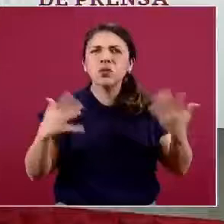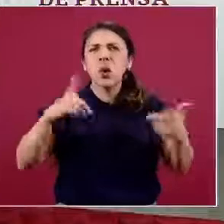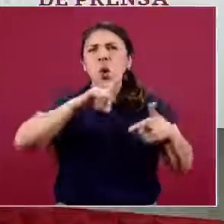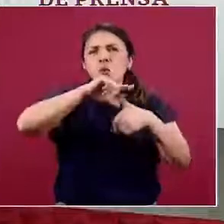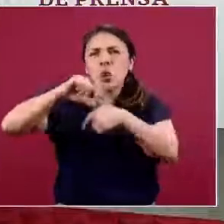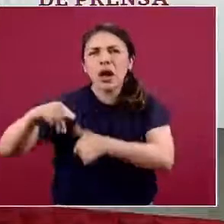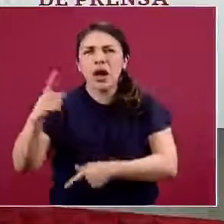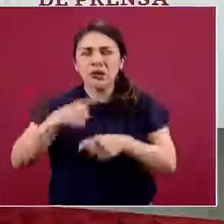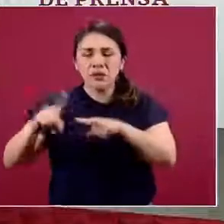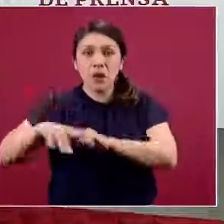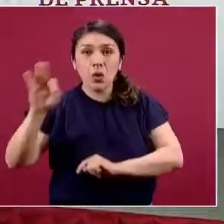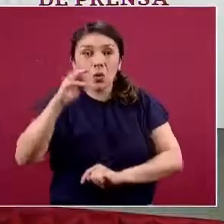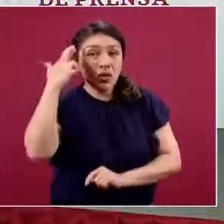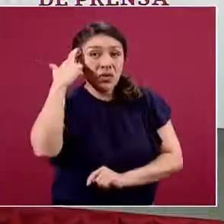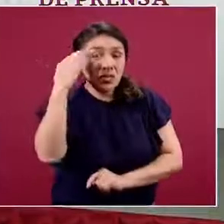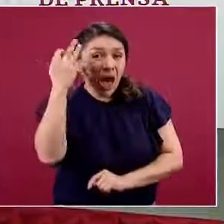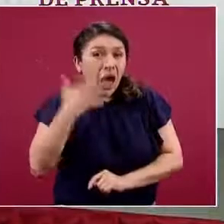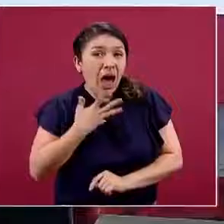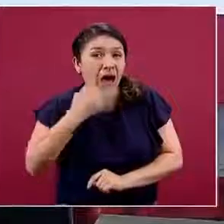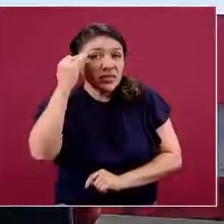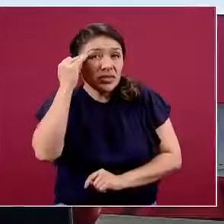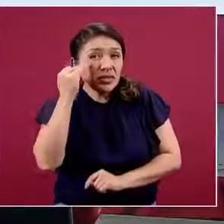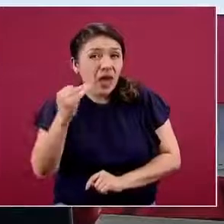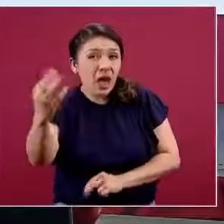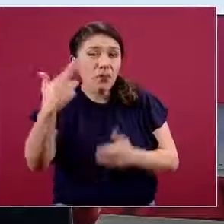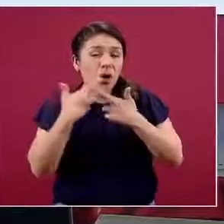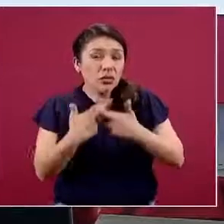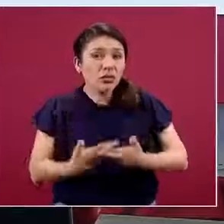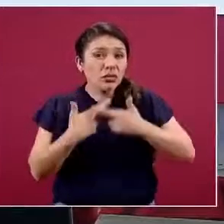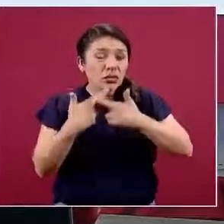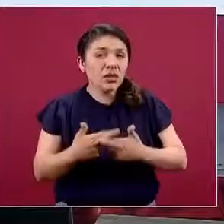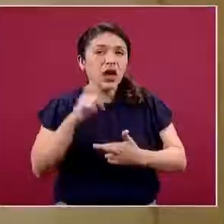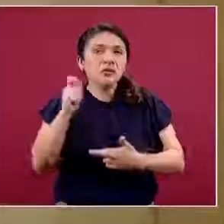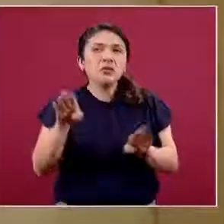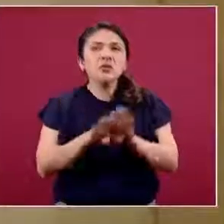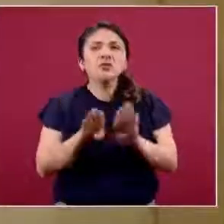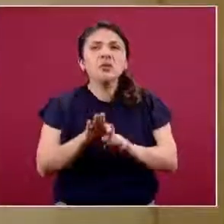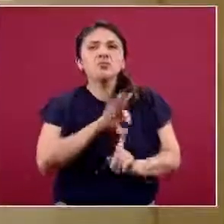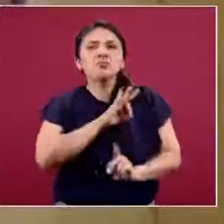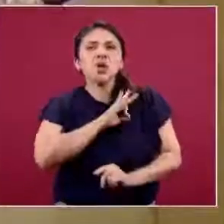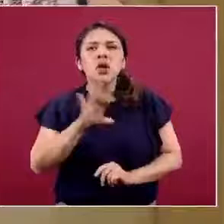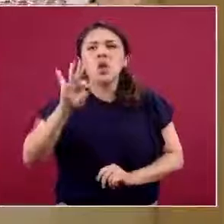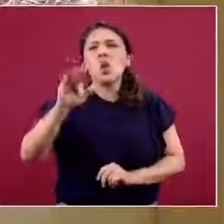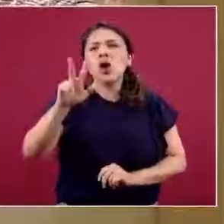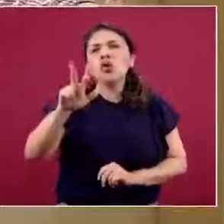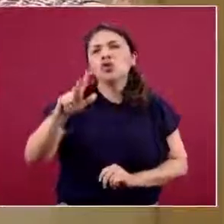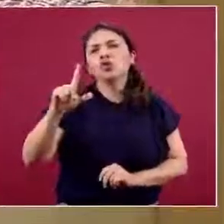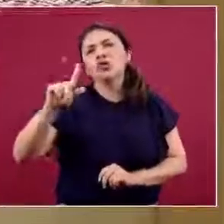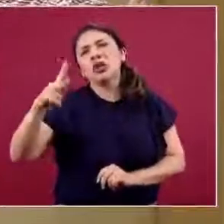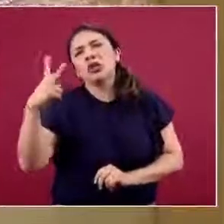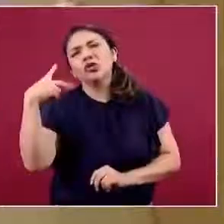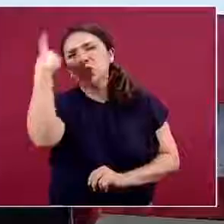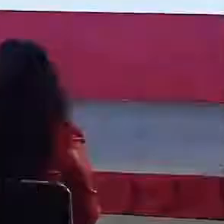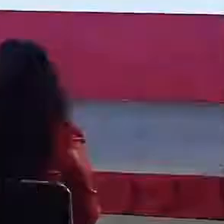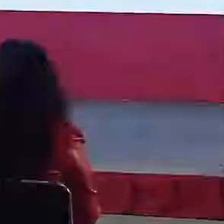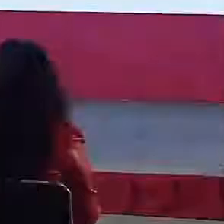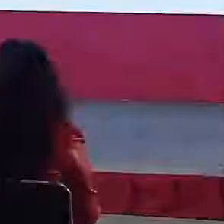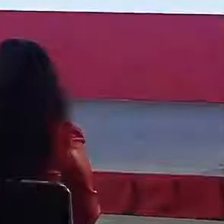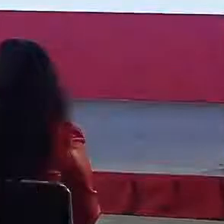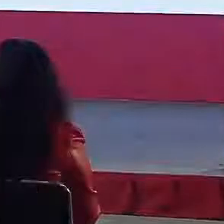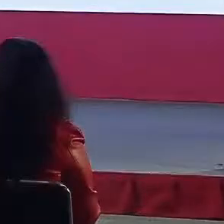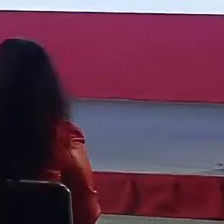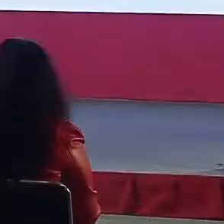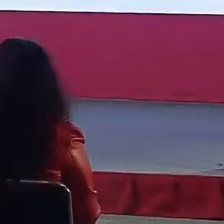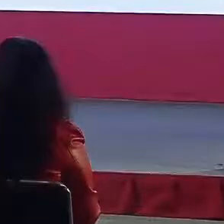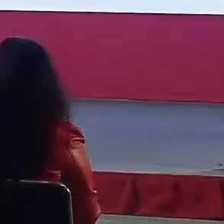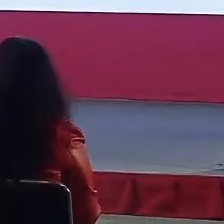huracanes, cuando tenemos mucho tiempo de antelación, digamos, y mucho tiempo, estoy hablando de mucho tiempo, de tal vez 48, 72 horas antes, lo podemos hacer